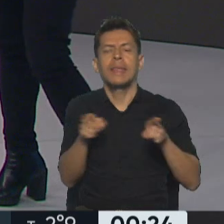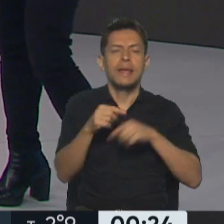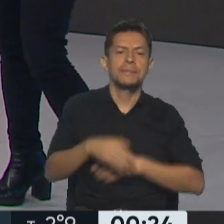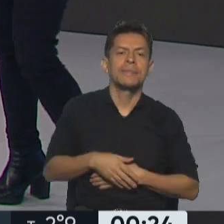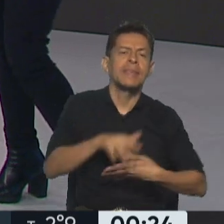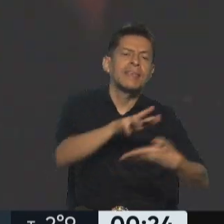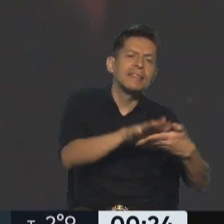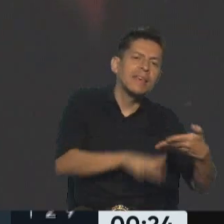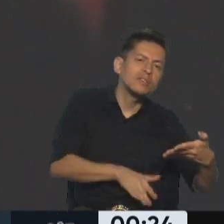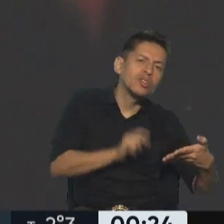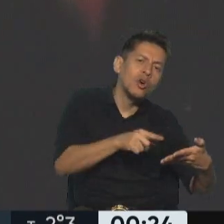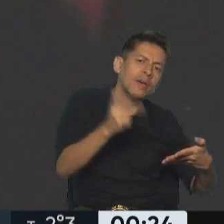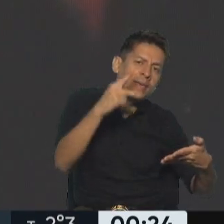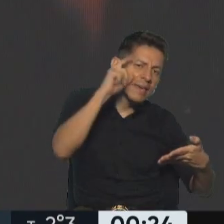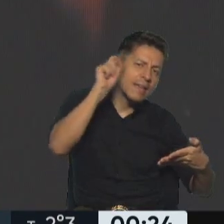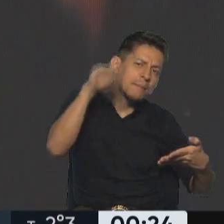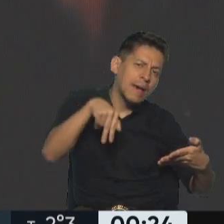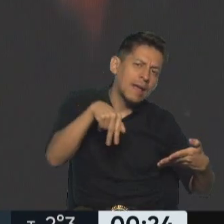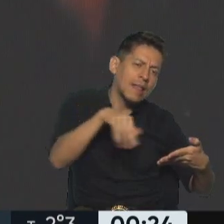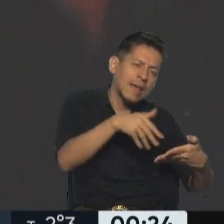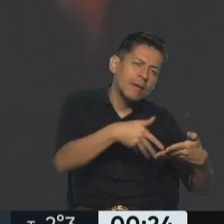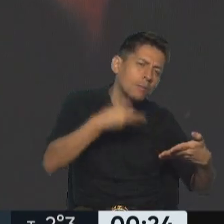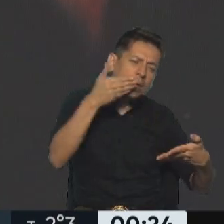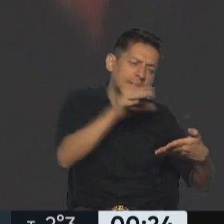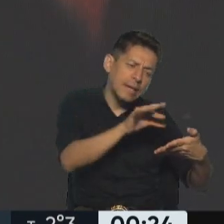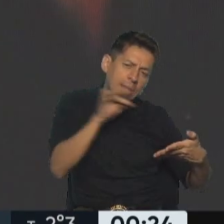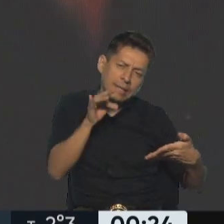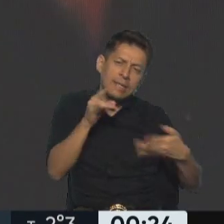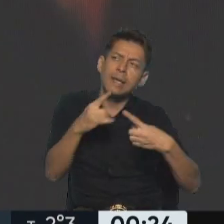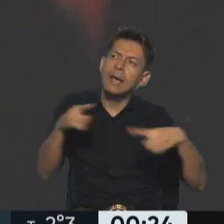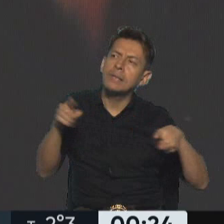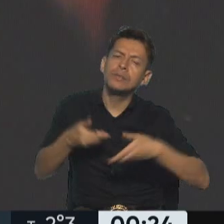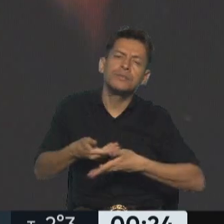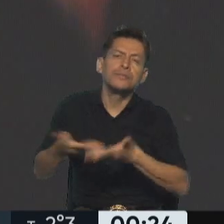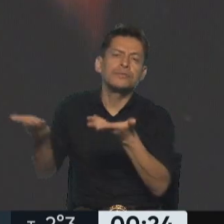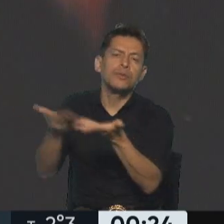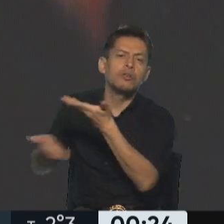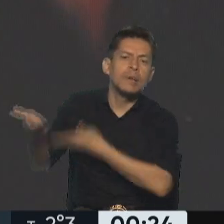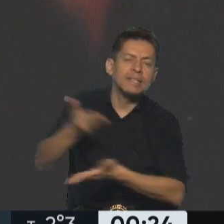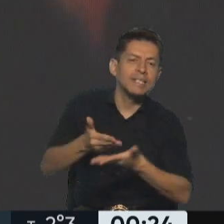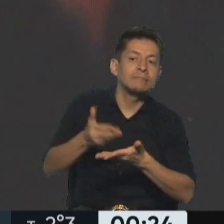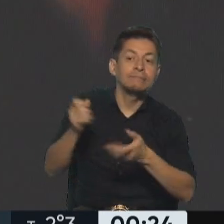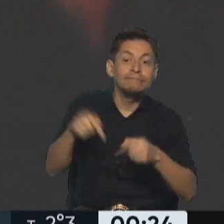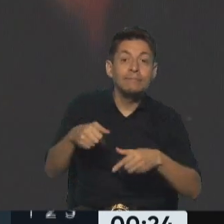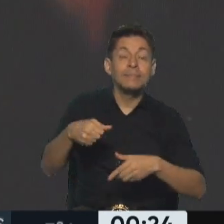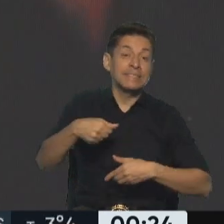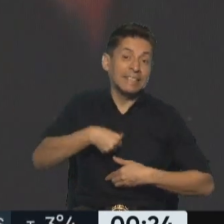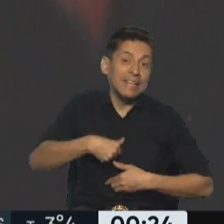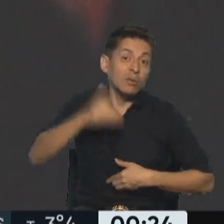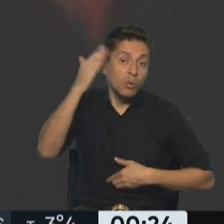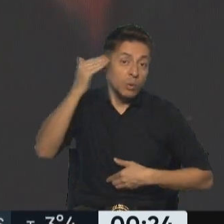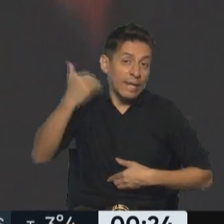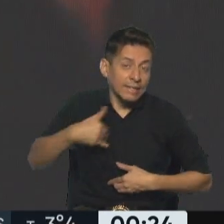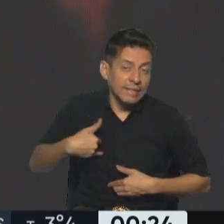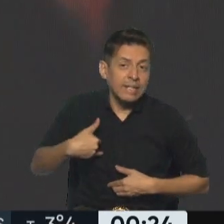de poetas maravillosos y compartiendo canciones que tienen que ver con nuestra identidad. Yupanqui, Castilla, bueno, lo disfrutan y